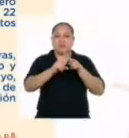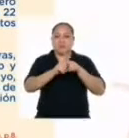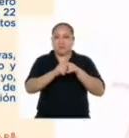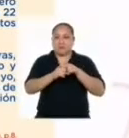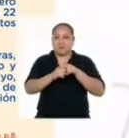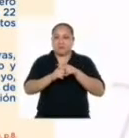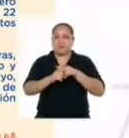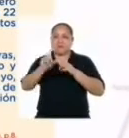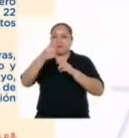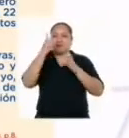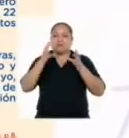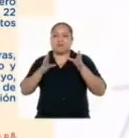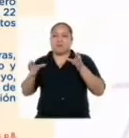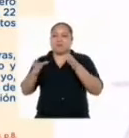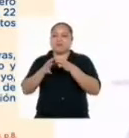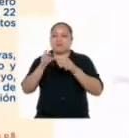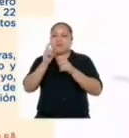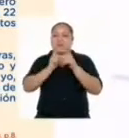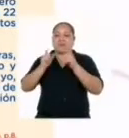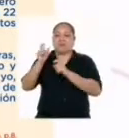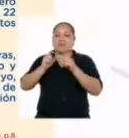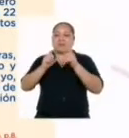América.